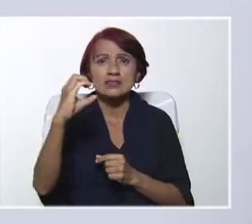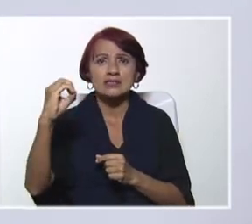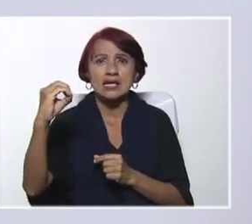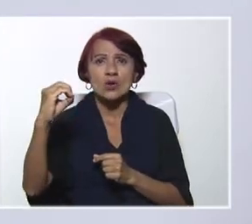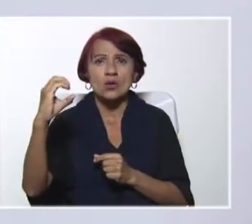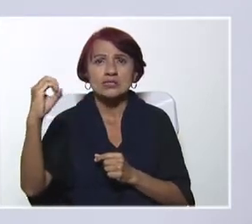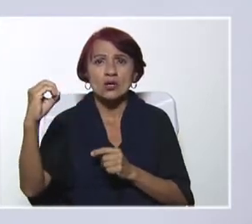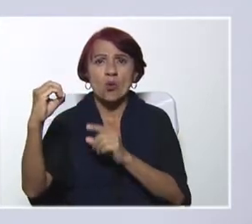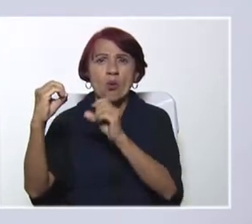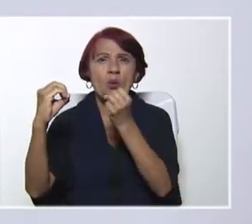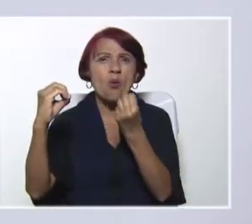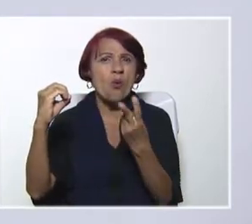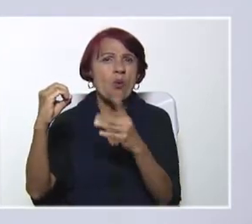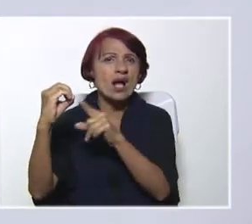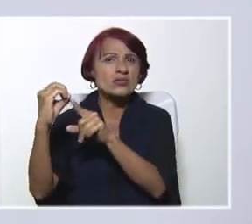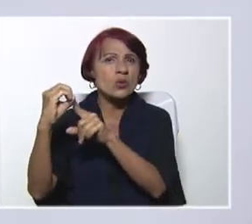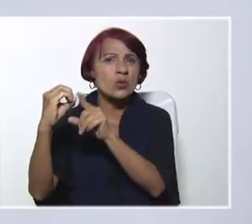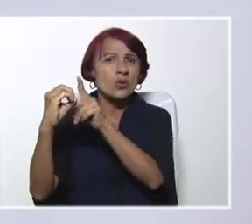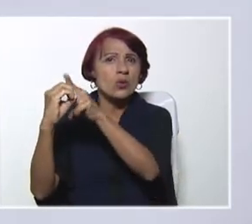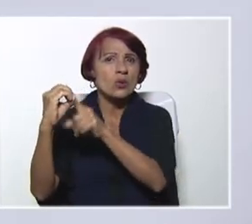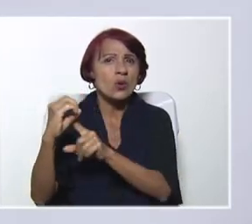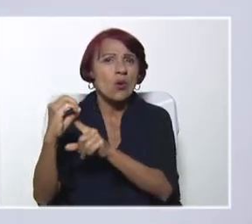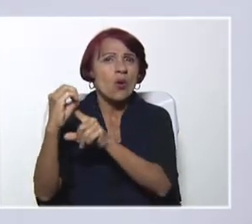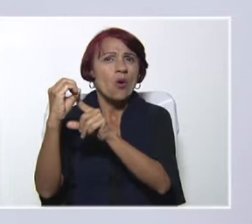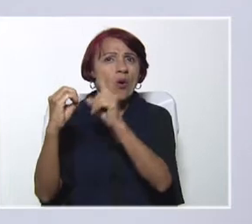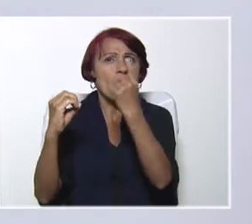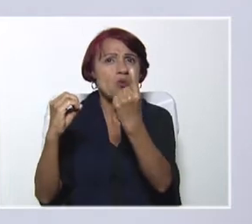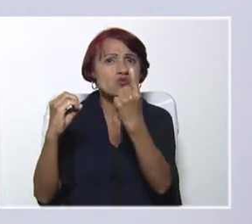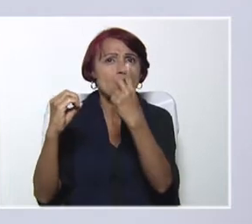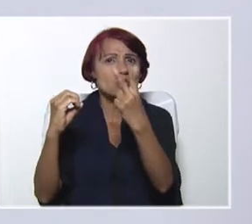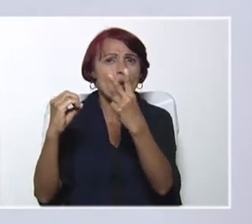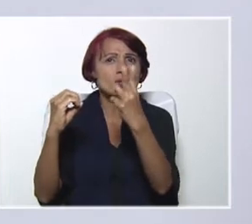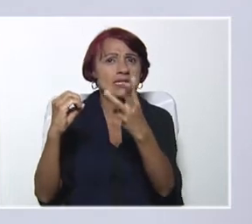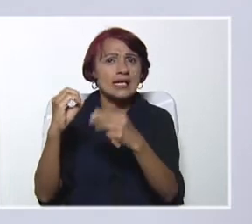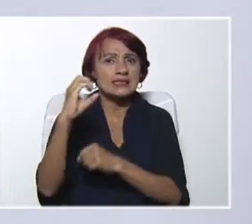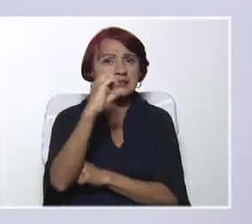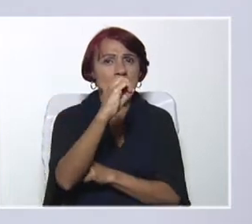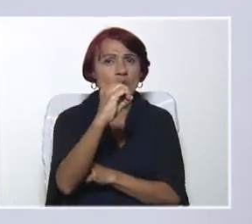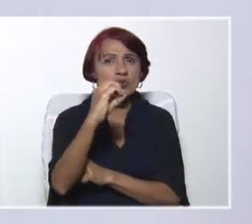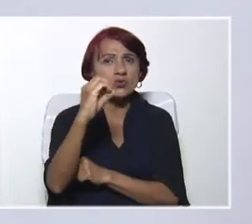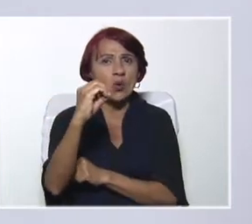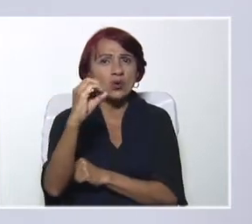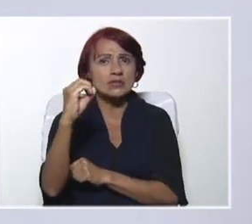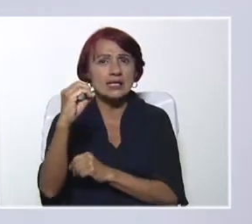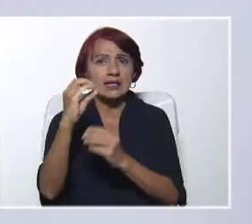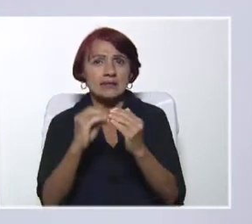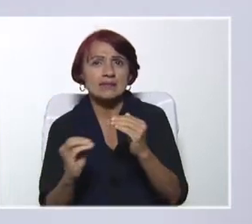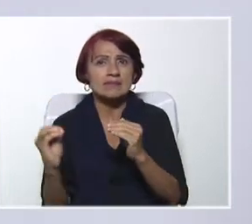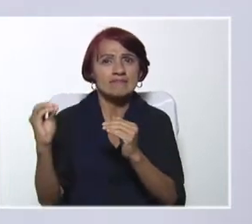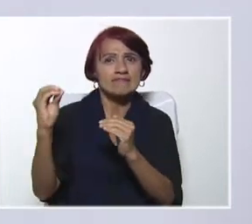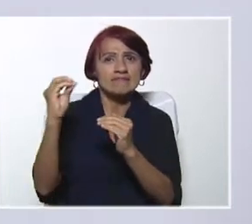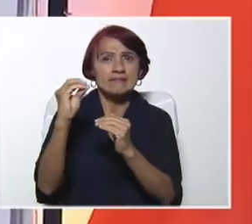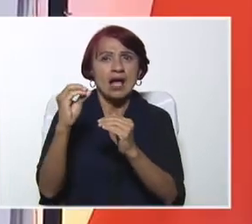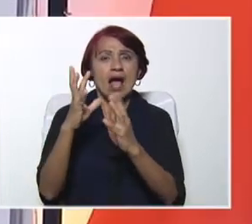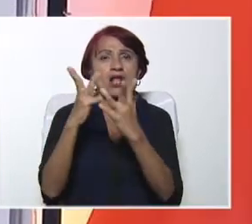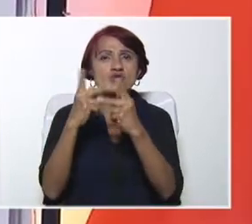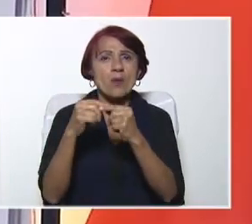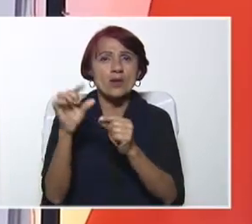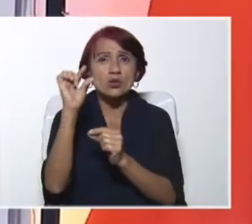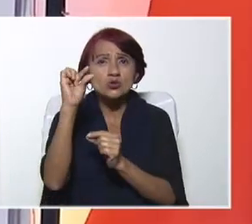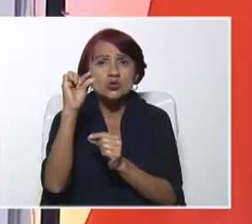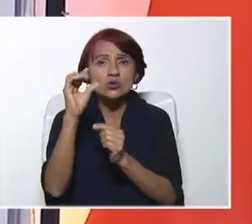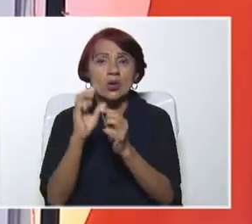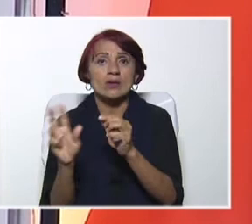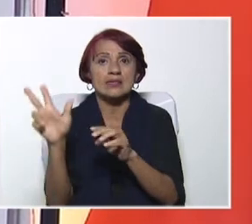sería 1, 2 y 3. El exponente de nuestra potencia de 10 sería 3. A